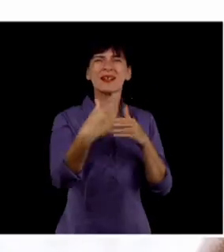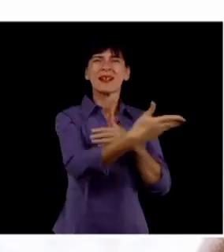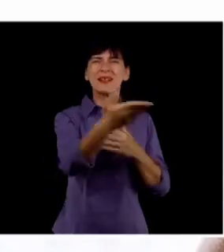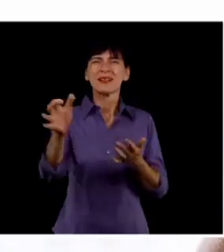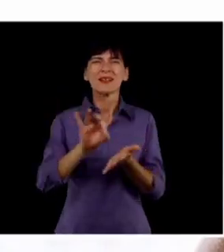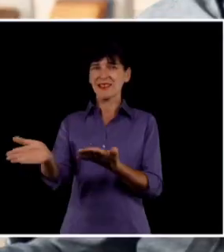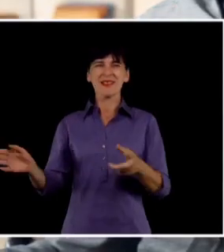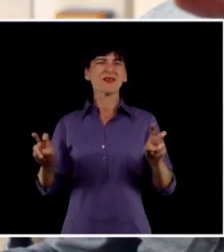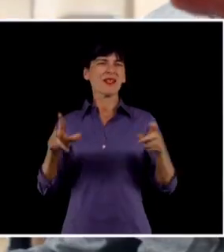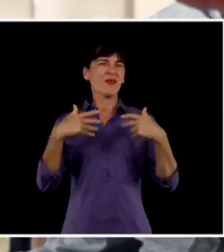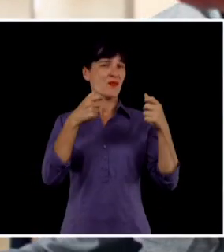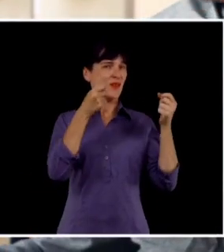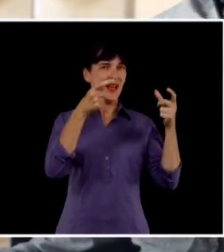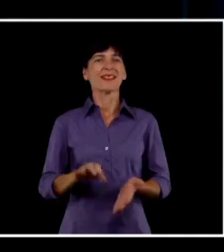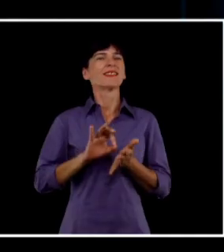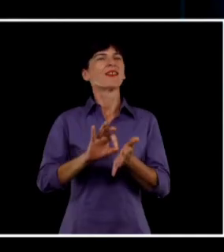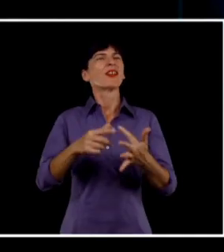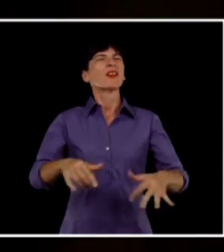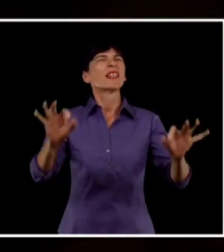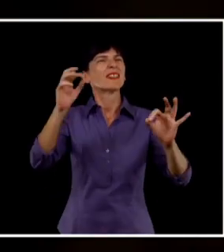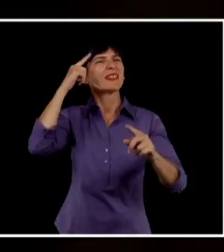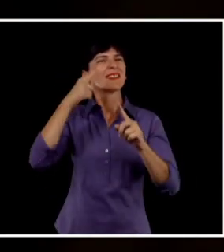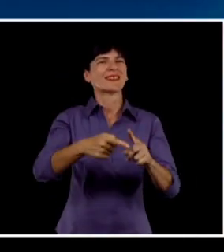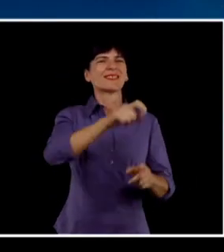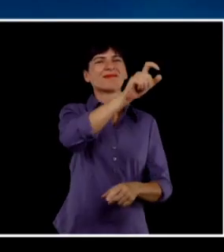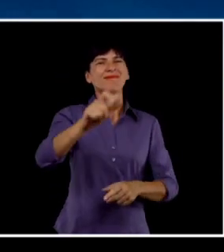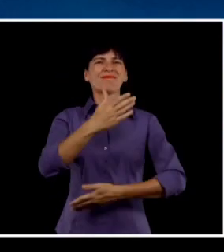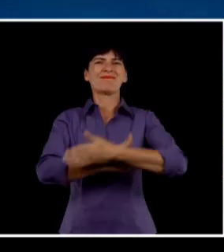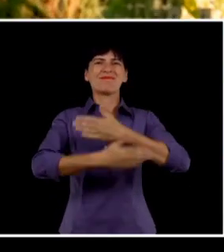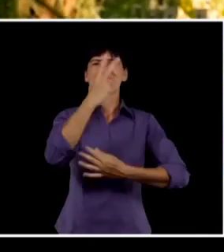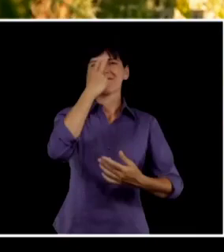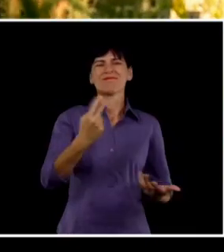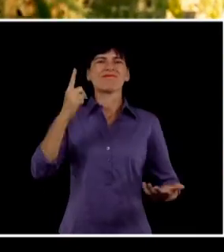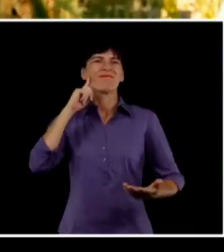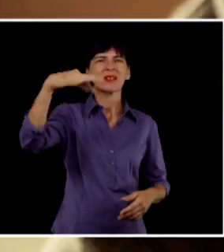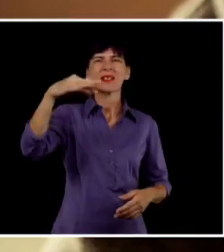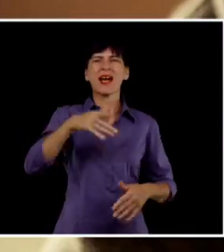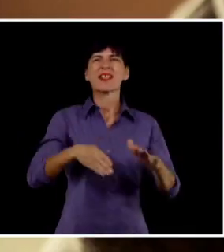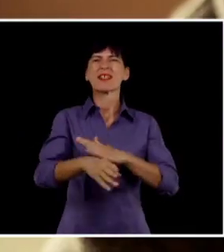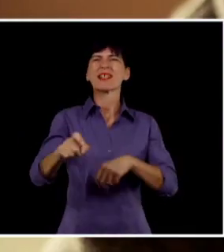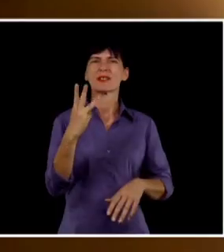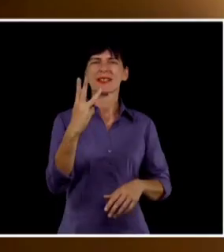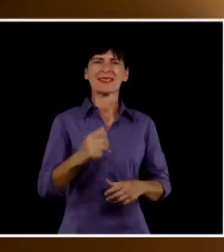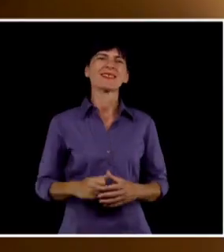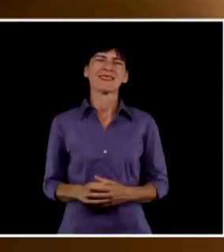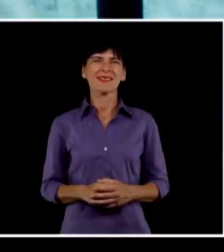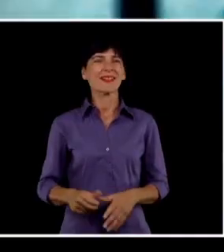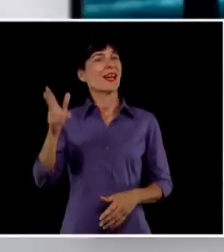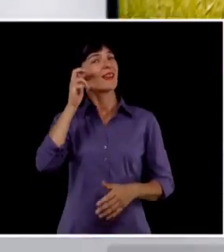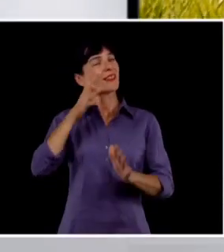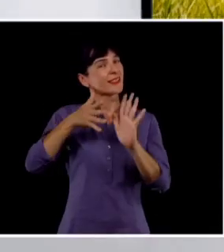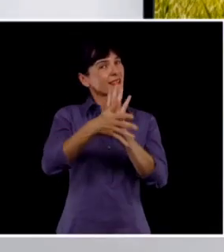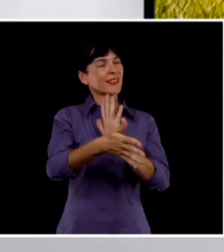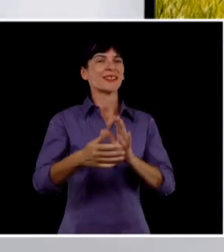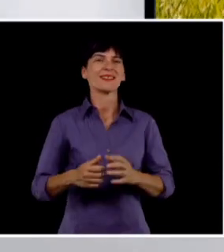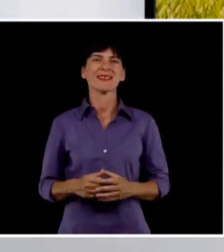accesible a la cultura, que se le haga accesible a las series premium y las películas premium a la gente que tiene problemas de audición o de vista, a